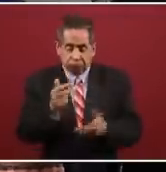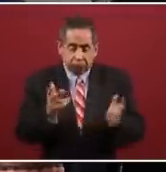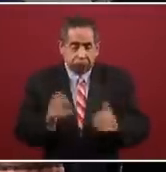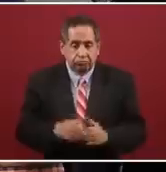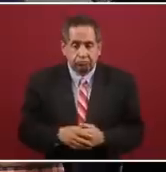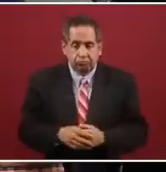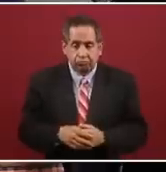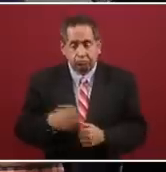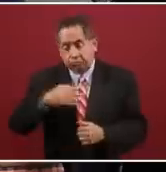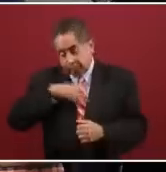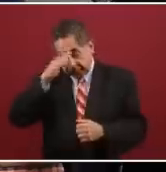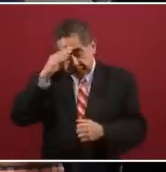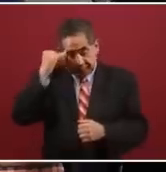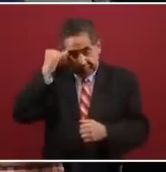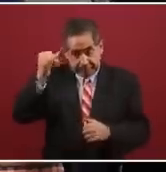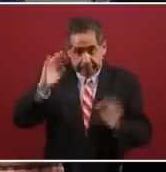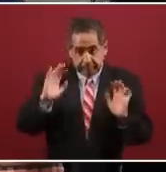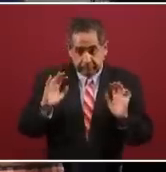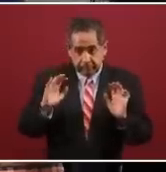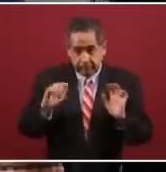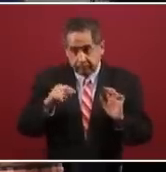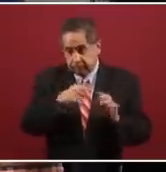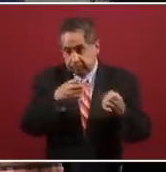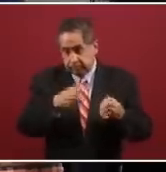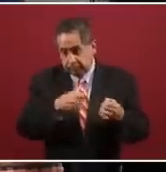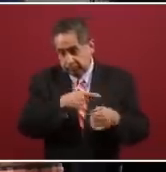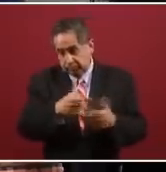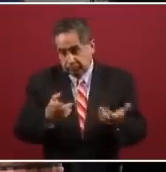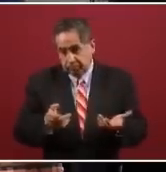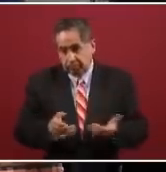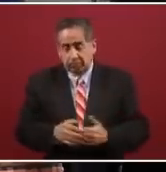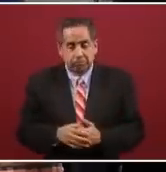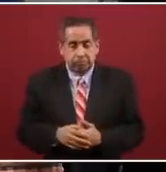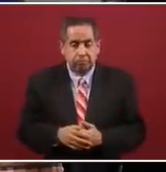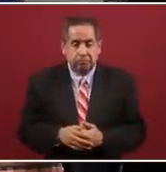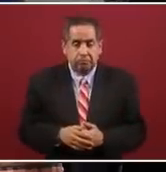Okay. Me imagino, porque es que anda